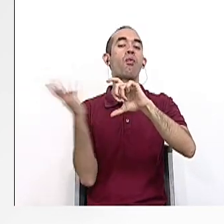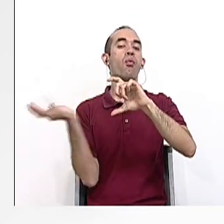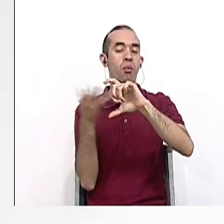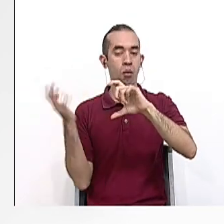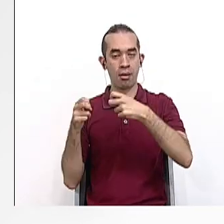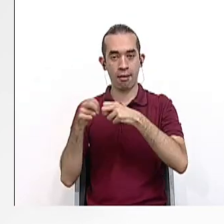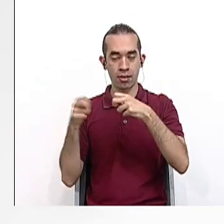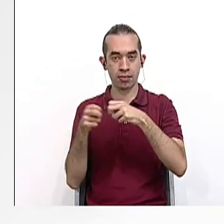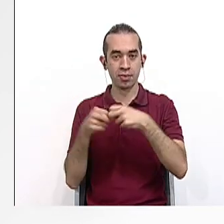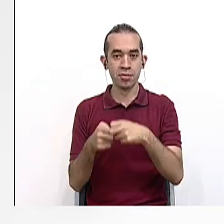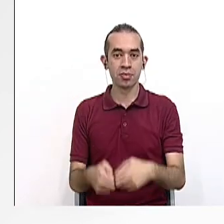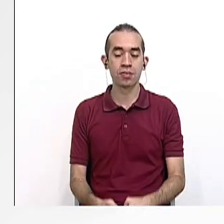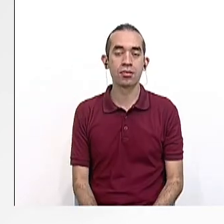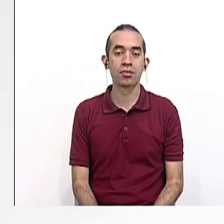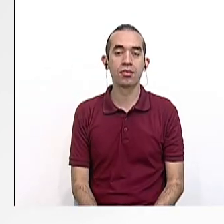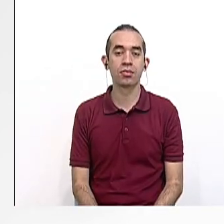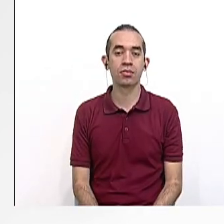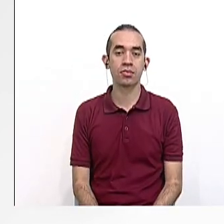acá.